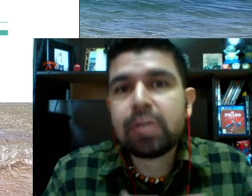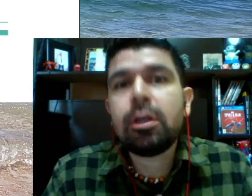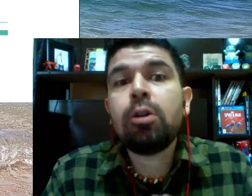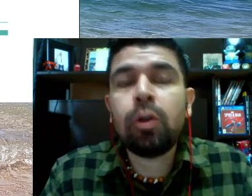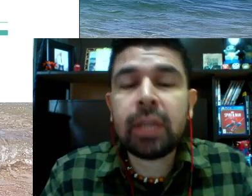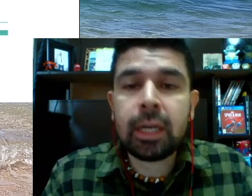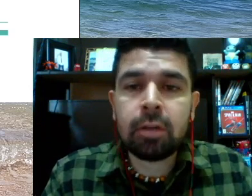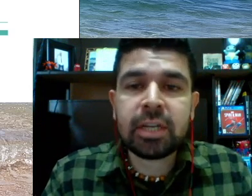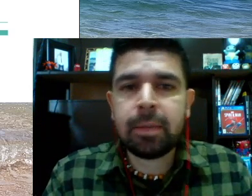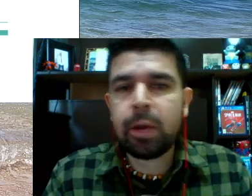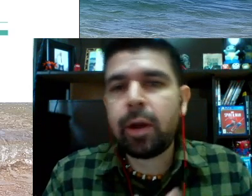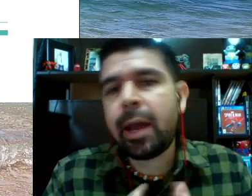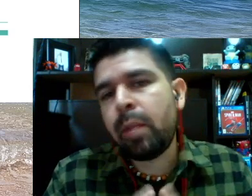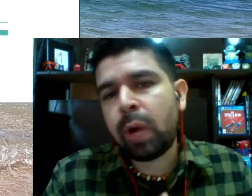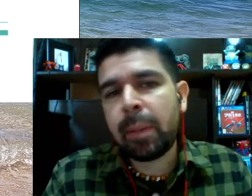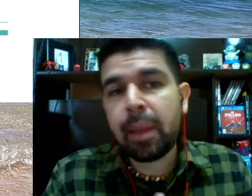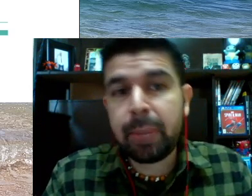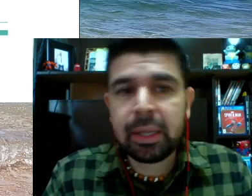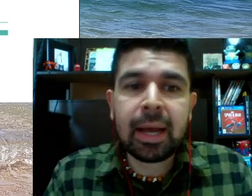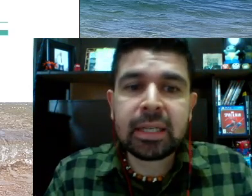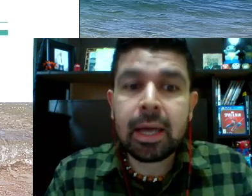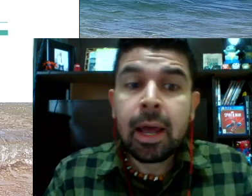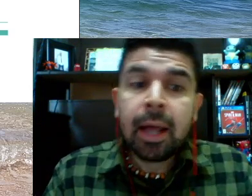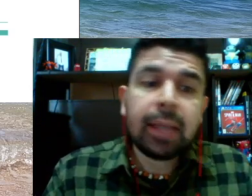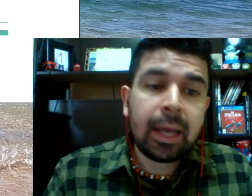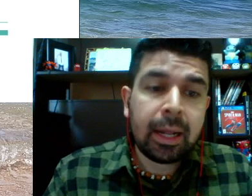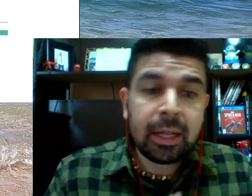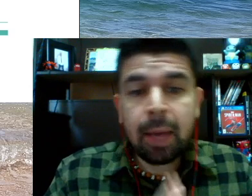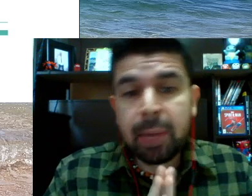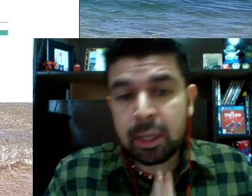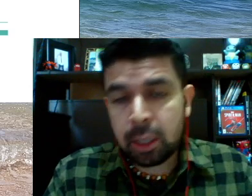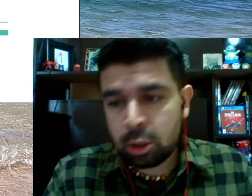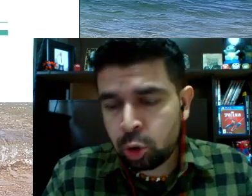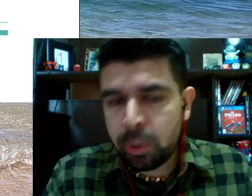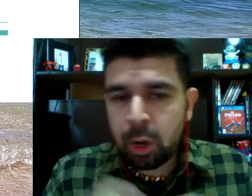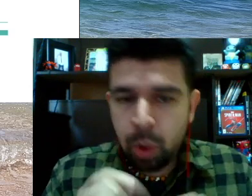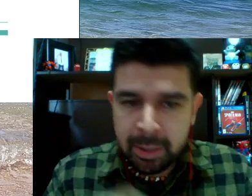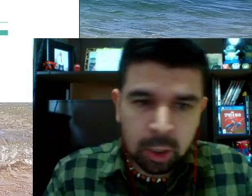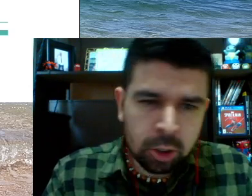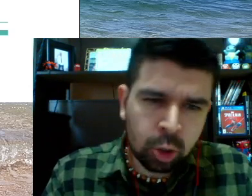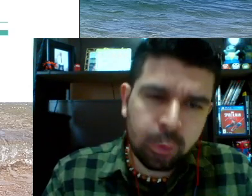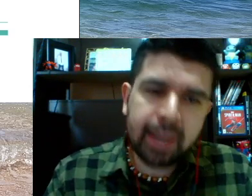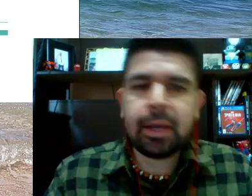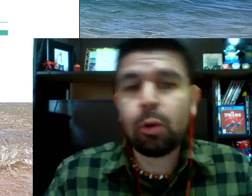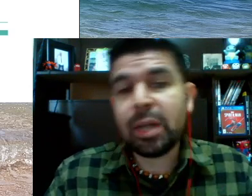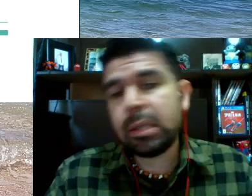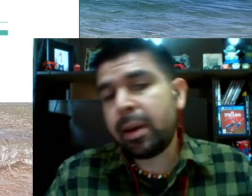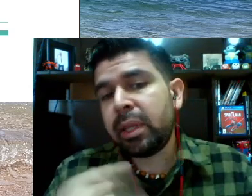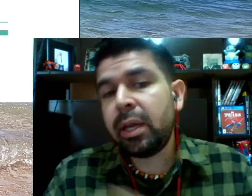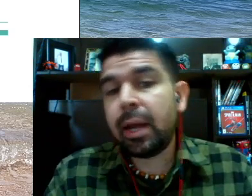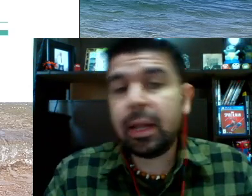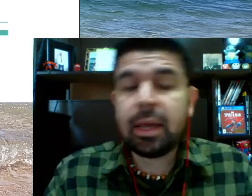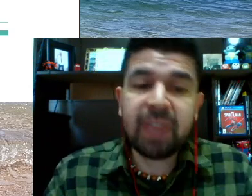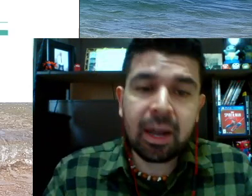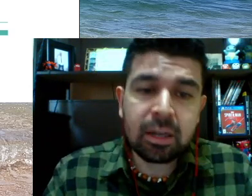de los contenidos que se vieron en el programa de aprender en casa del día 22 de octubre jueves 22 de octubre el cual se va a repetir